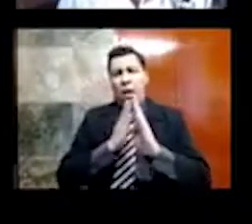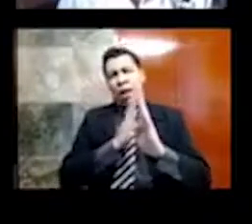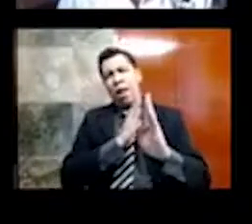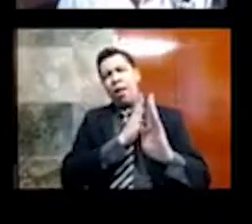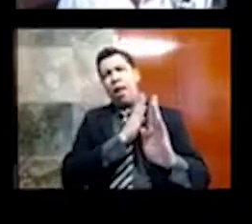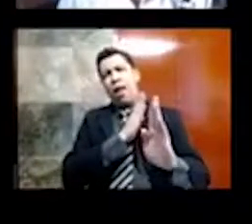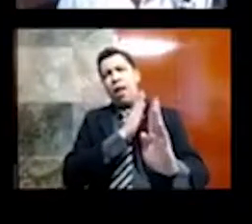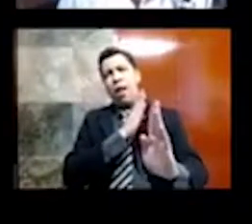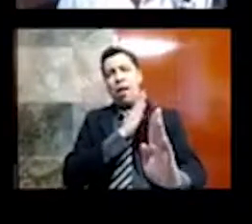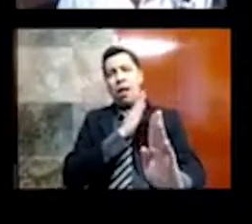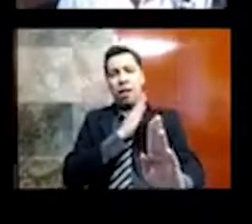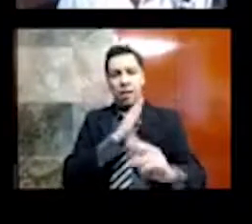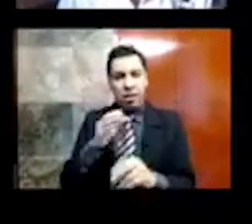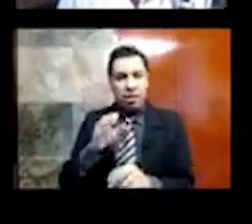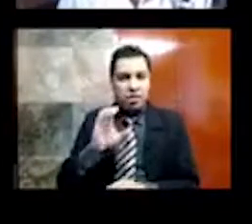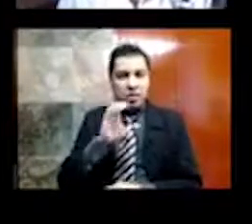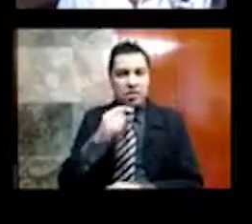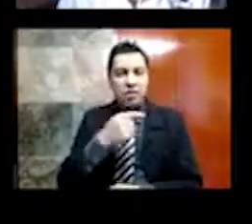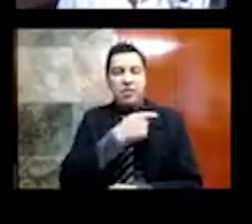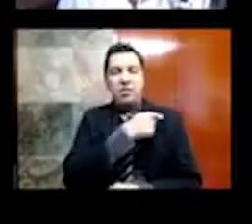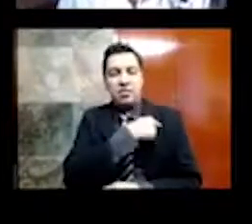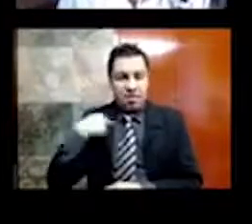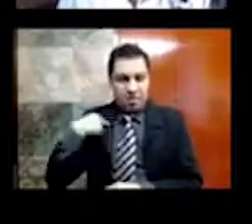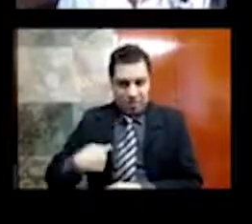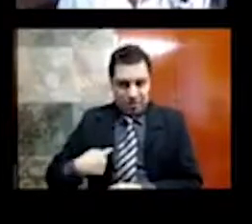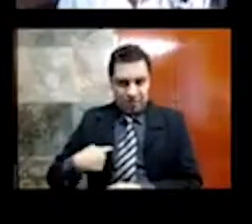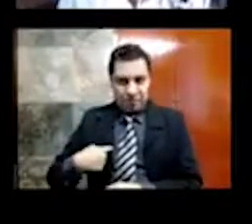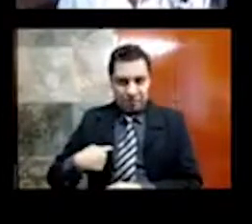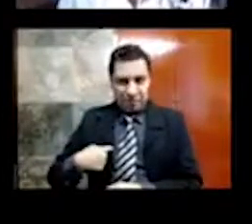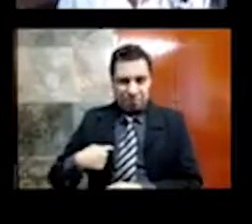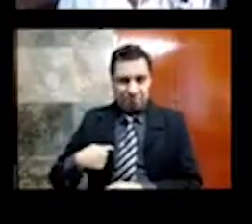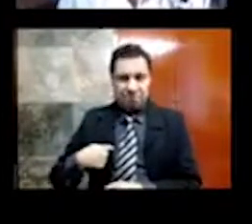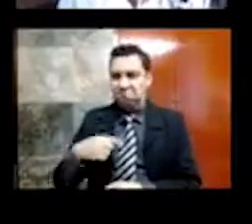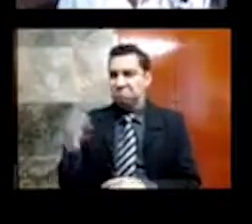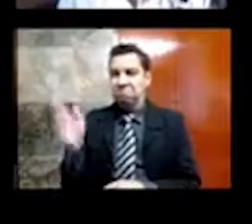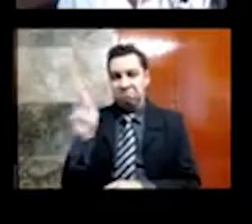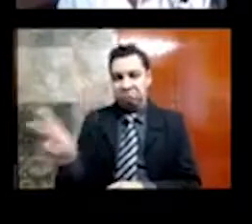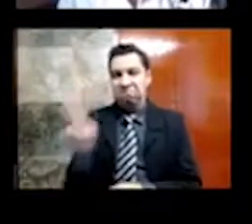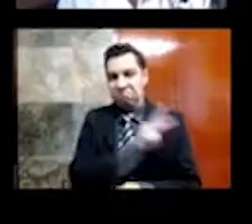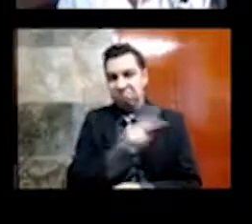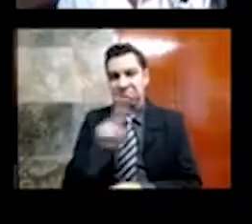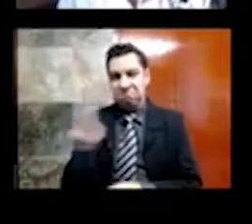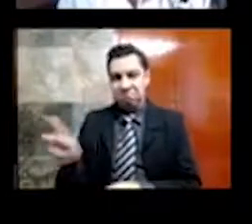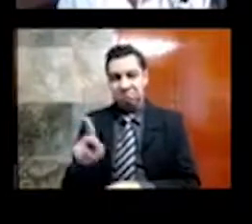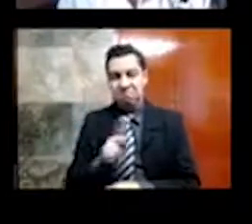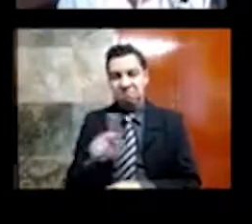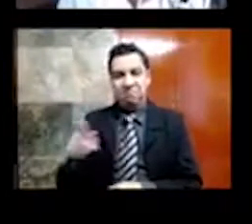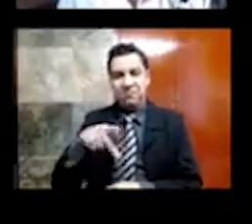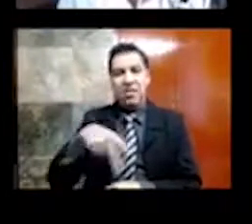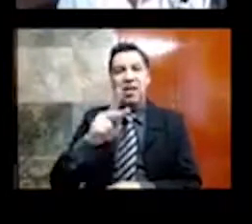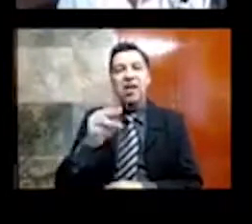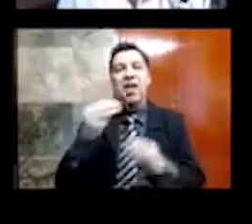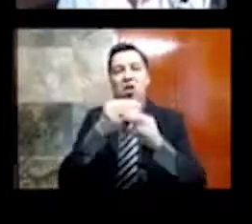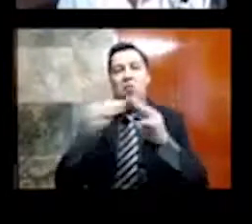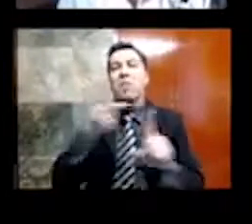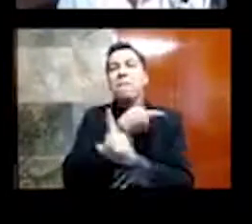proporciones. Eduardo, y hablando de Cholula y viendo esta impresionante